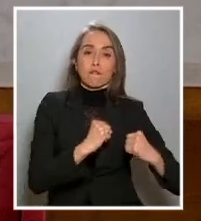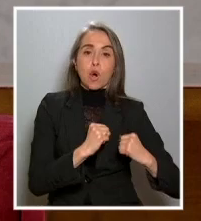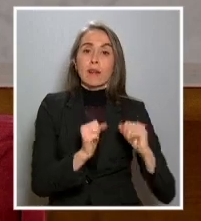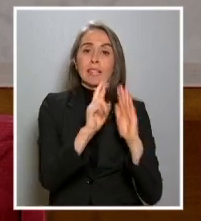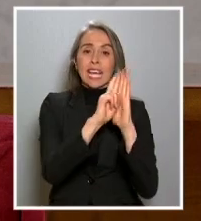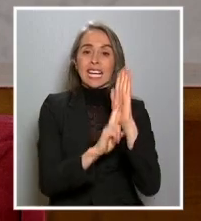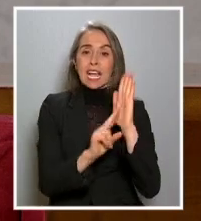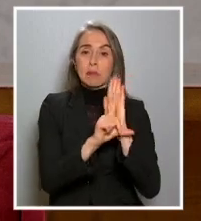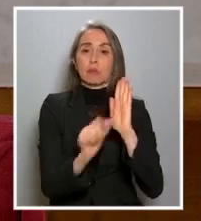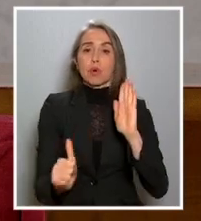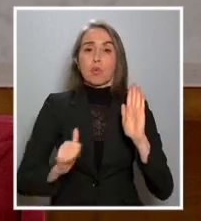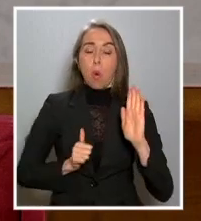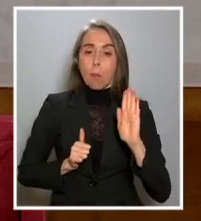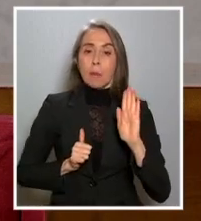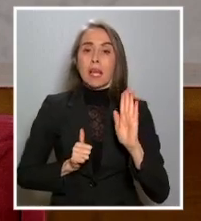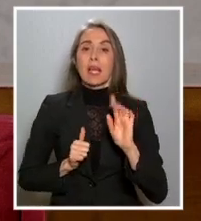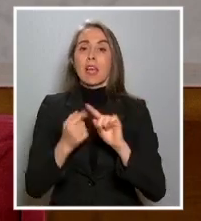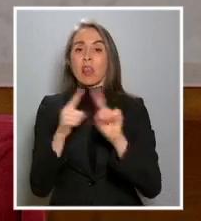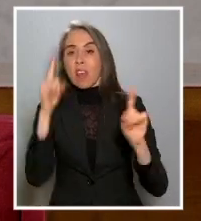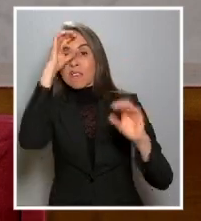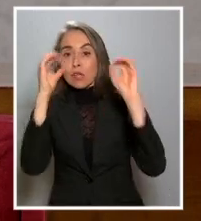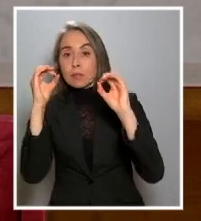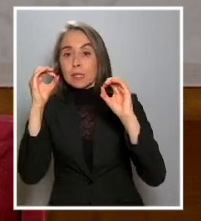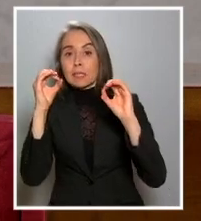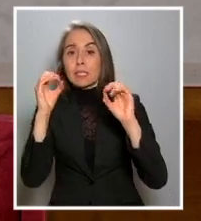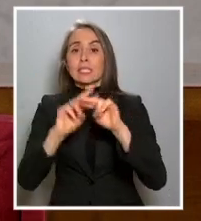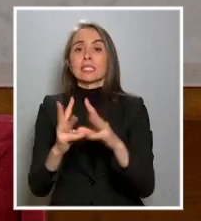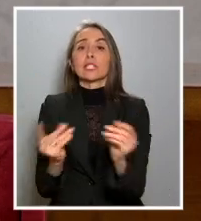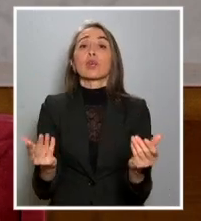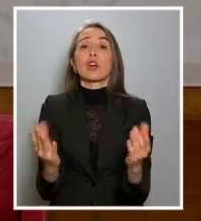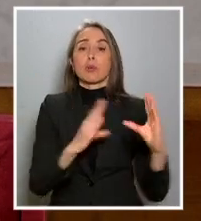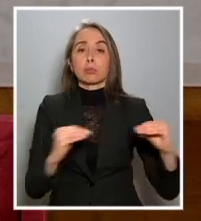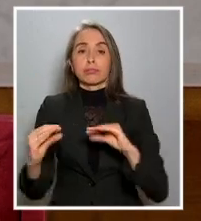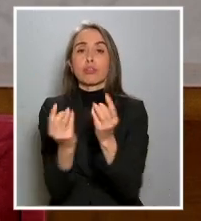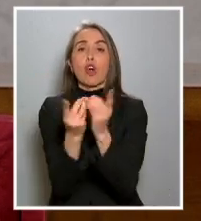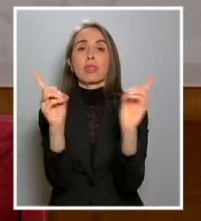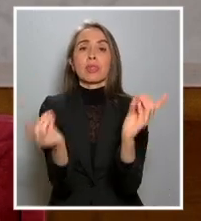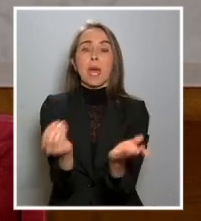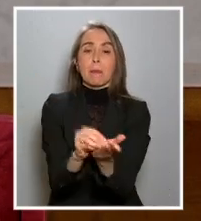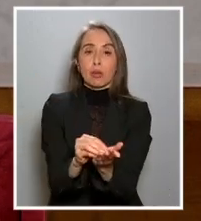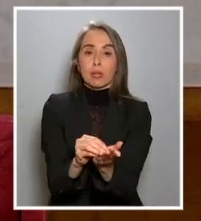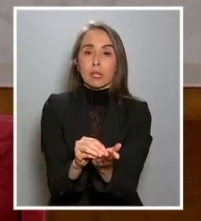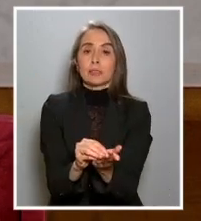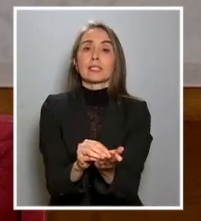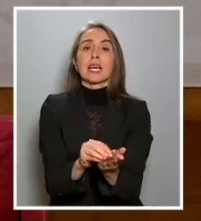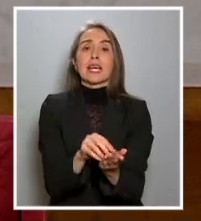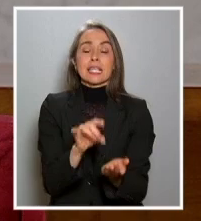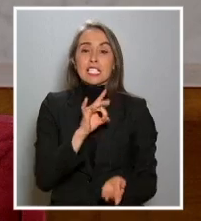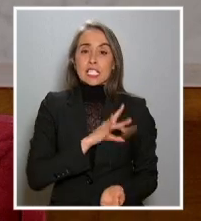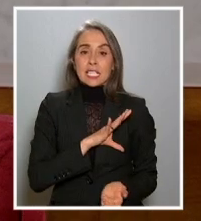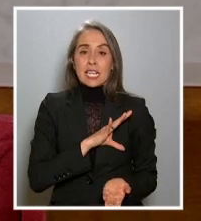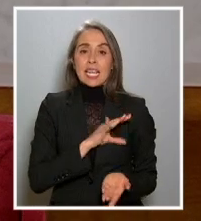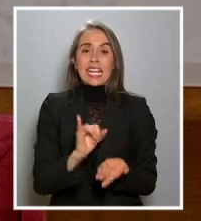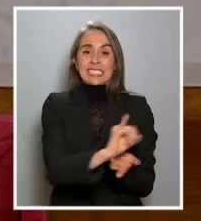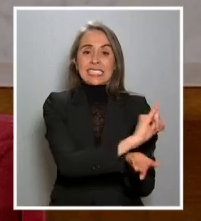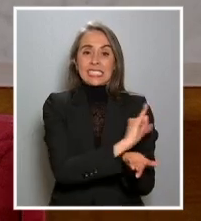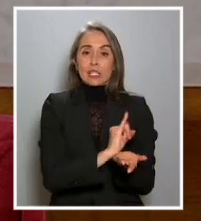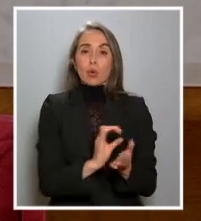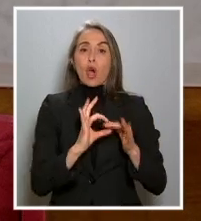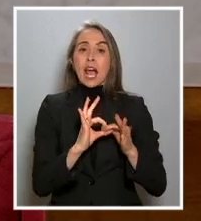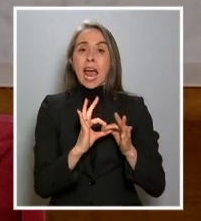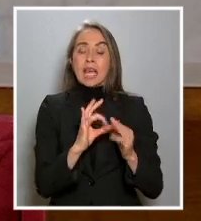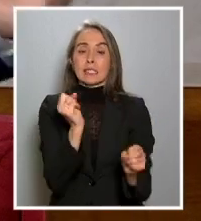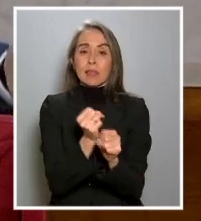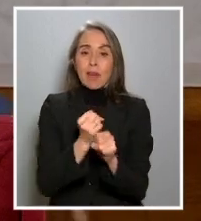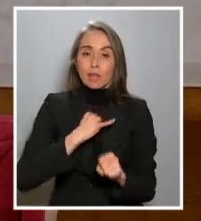reglas se cumplen y las diferencias se resuelven con más democracia. La infraestructura de nuestro país, gracias a la